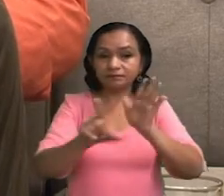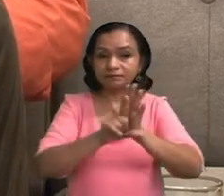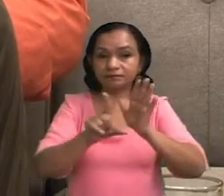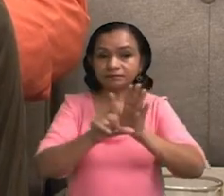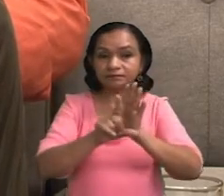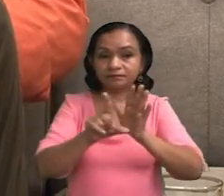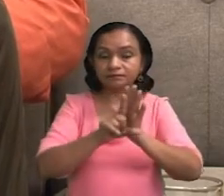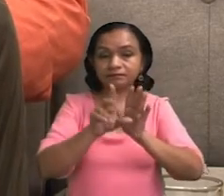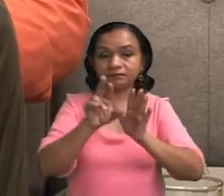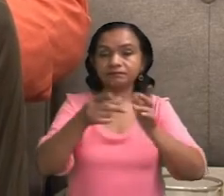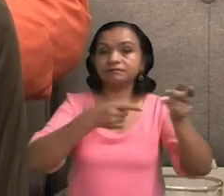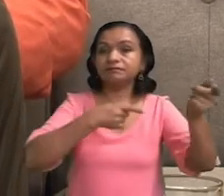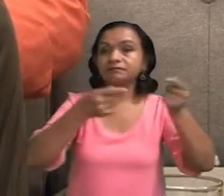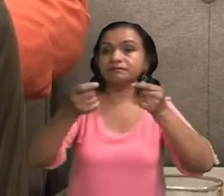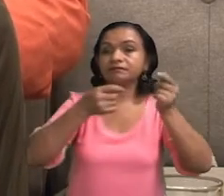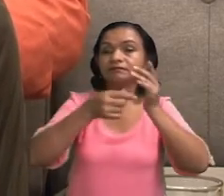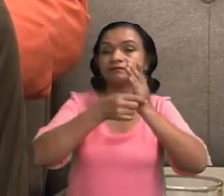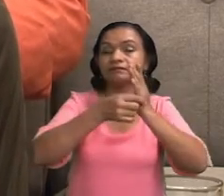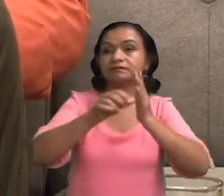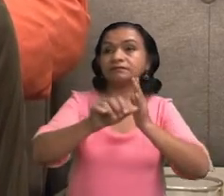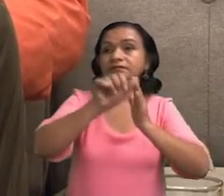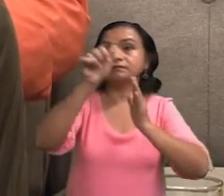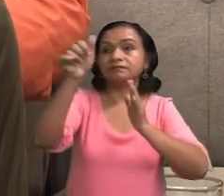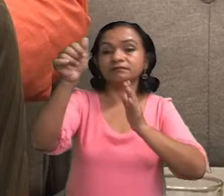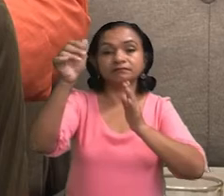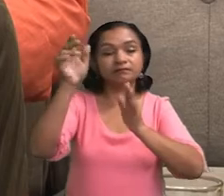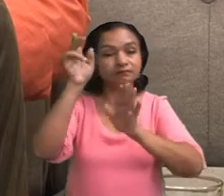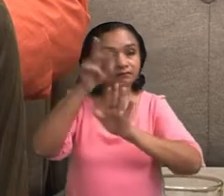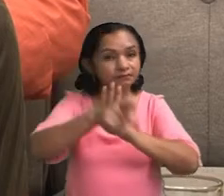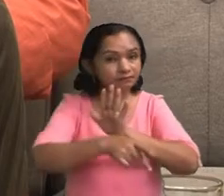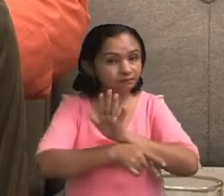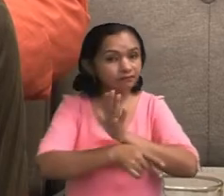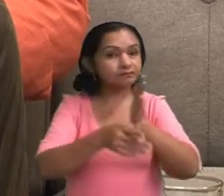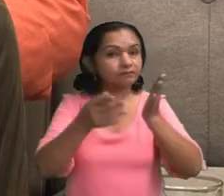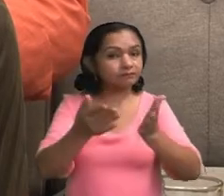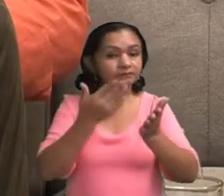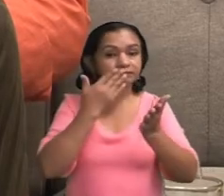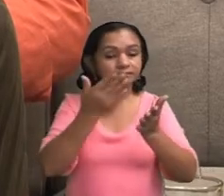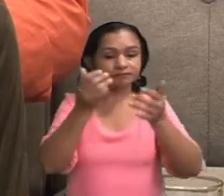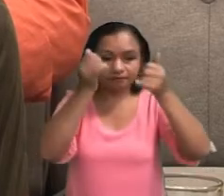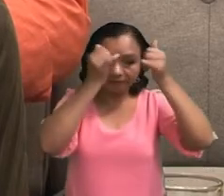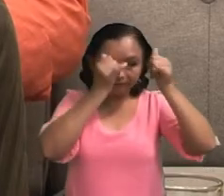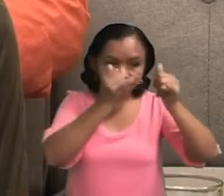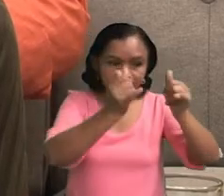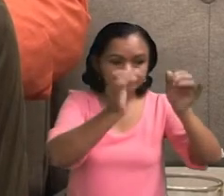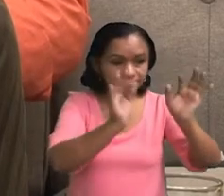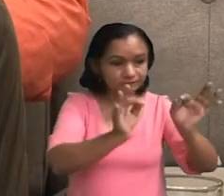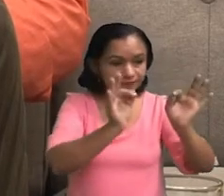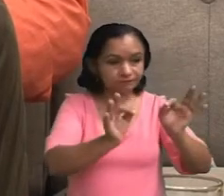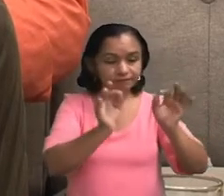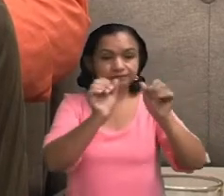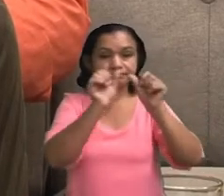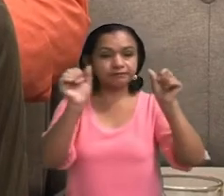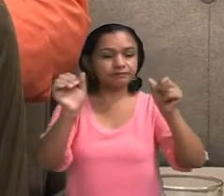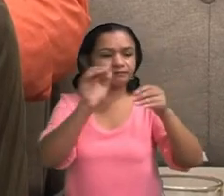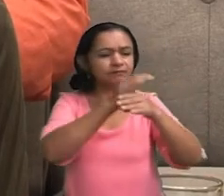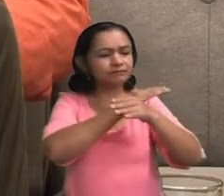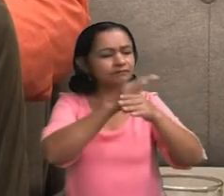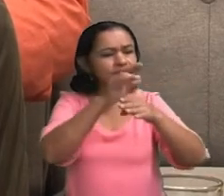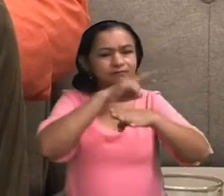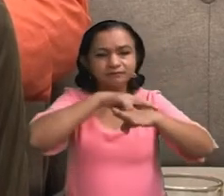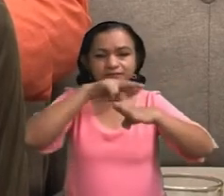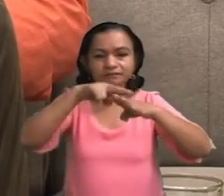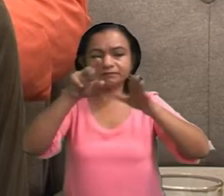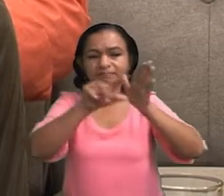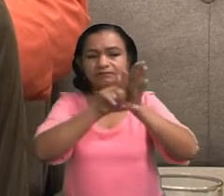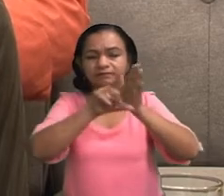misma exportación, las normas de bienestar animal, etcétera. Entonces, hay una serie de normas que están